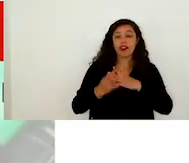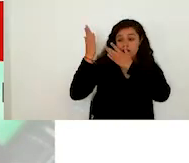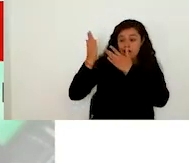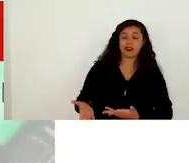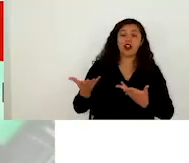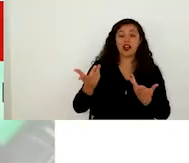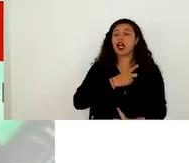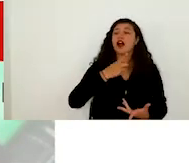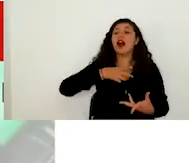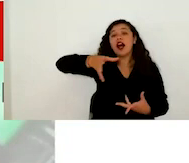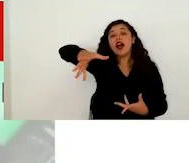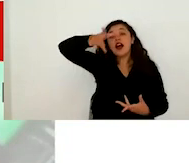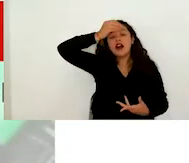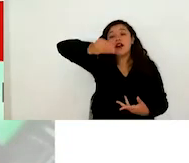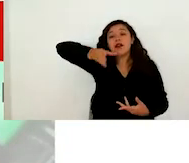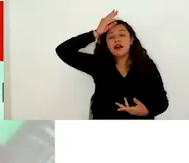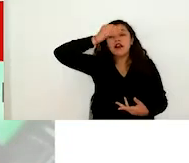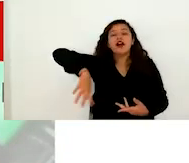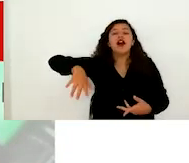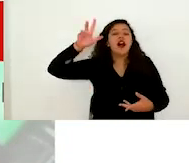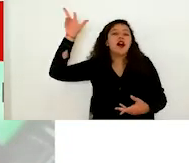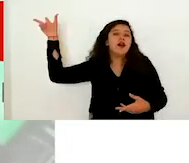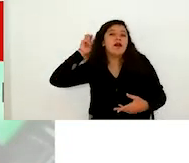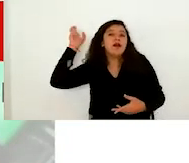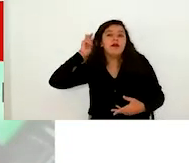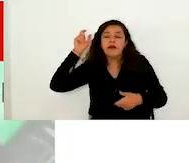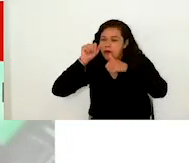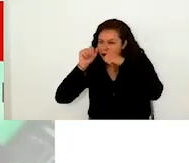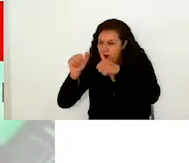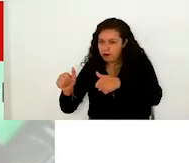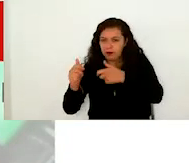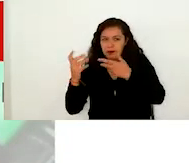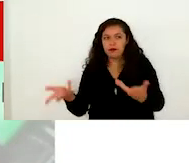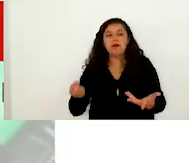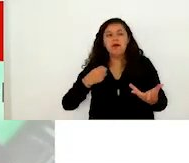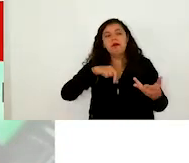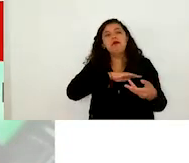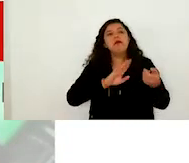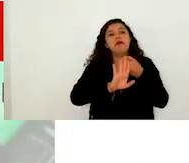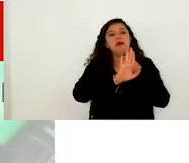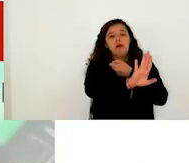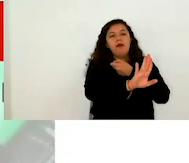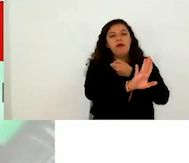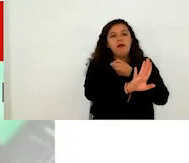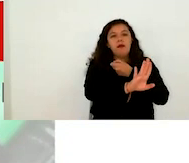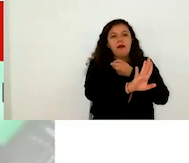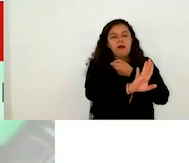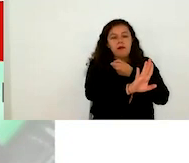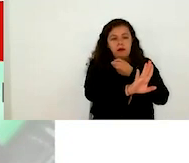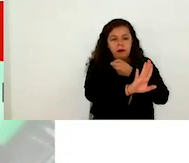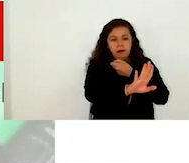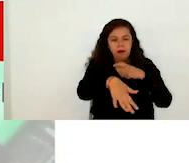aprender a escuchar activamente y hay que evitar sí en estas